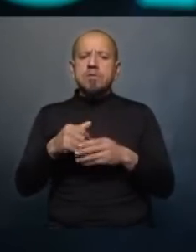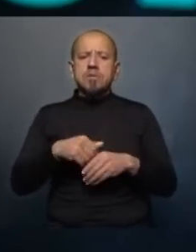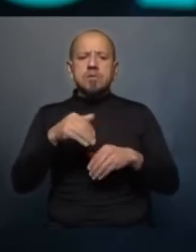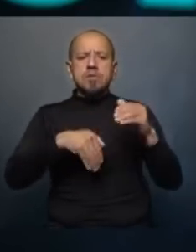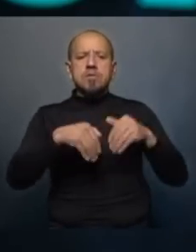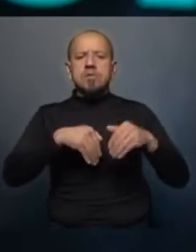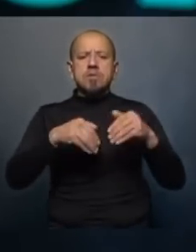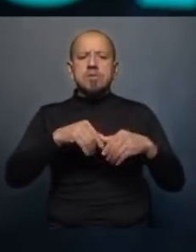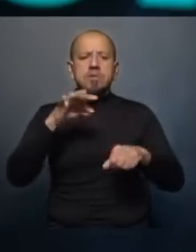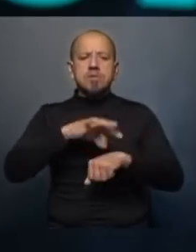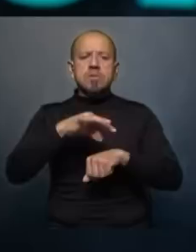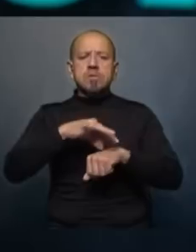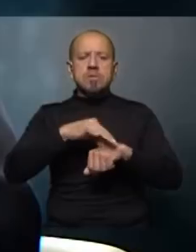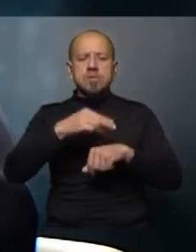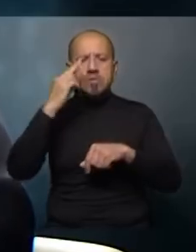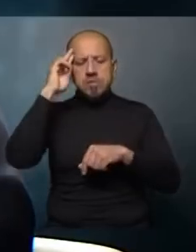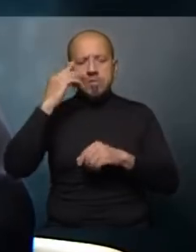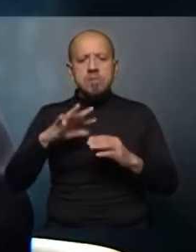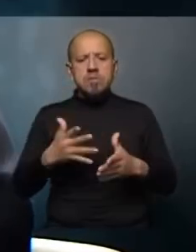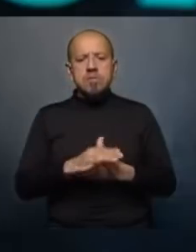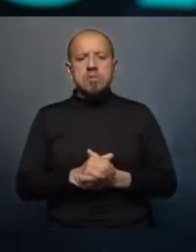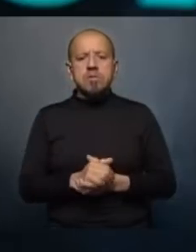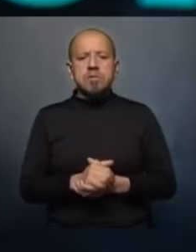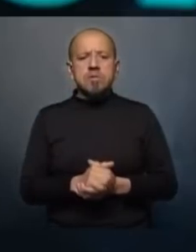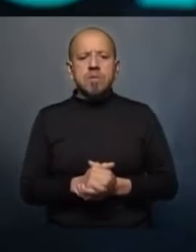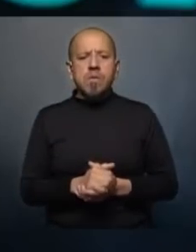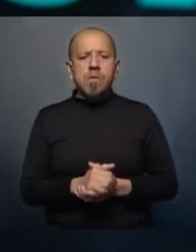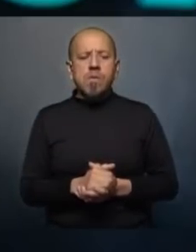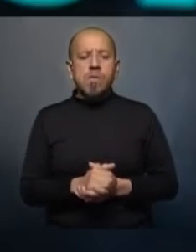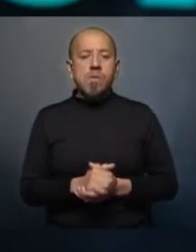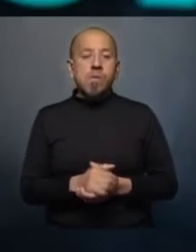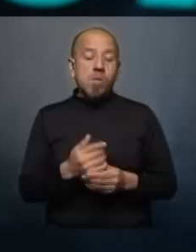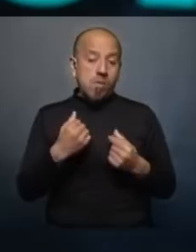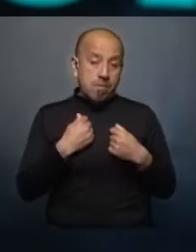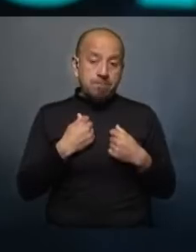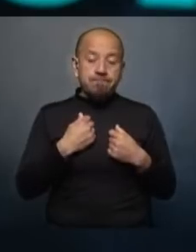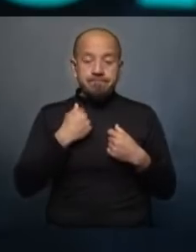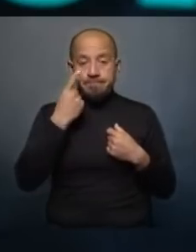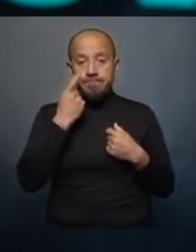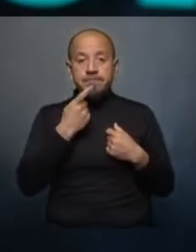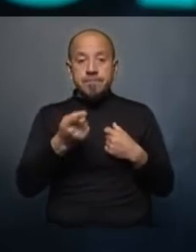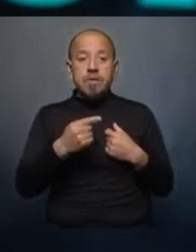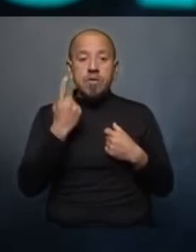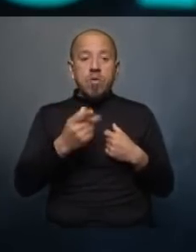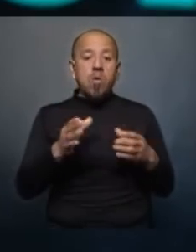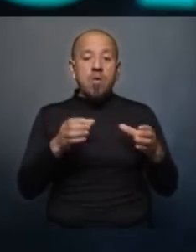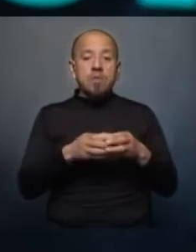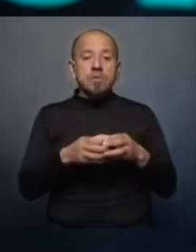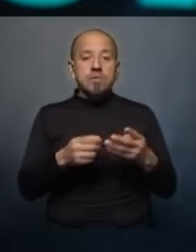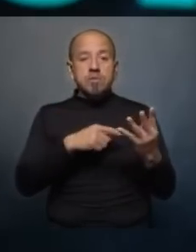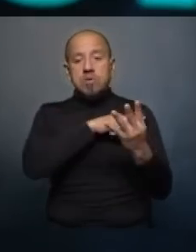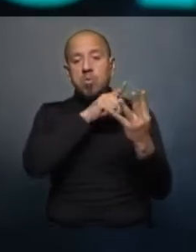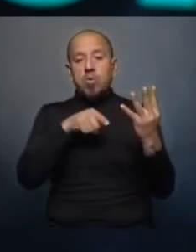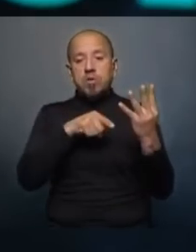del sindicato médico del Uruguay Qué pasó bueno eh nosotros todos pudimos verlo este hay una de las agrupaciones de las cuatro que nos